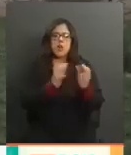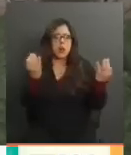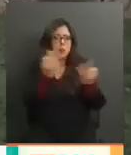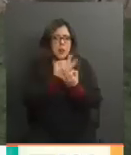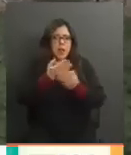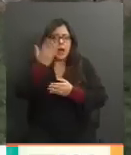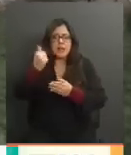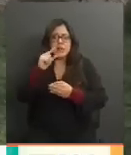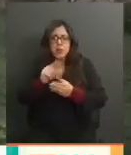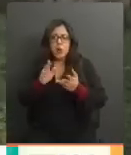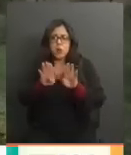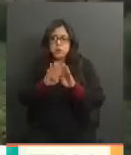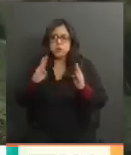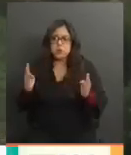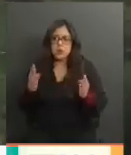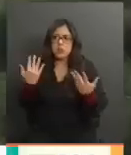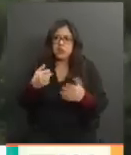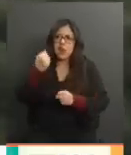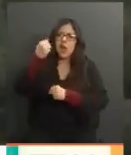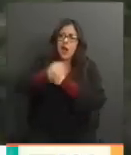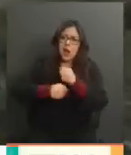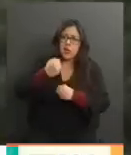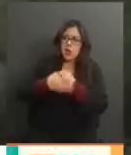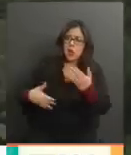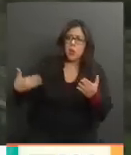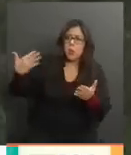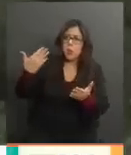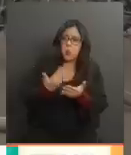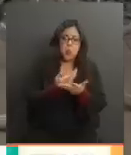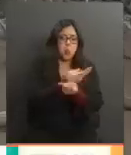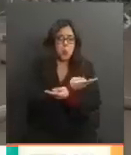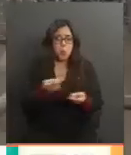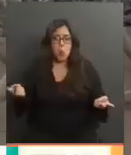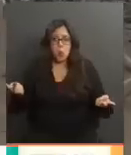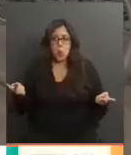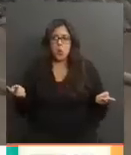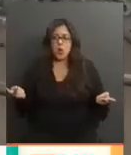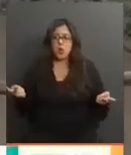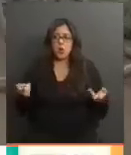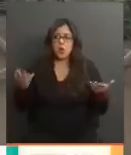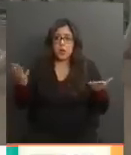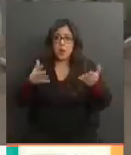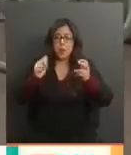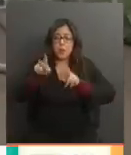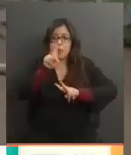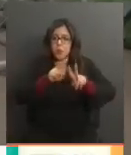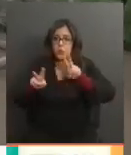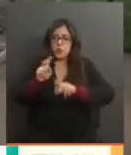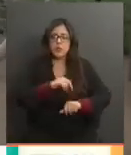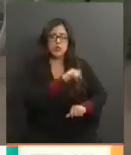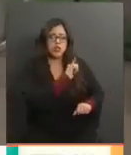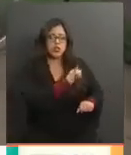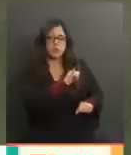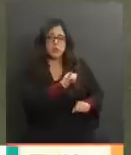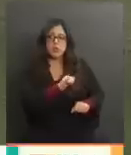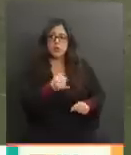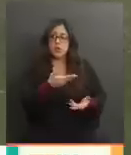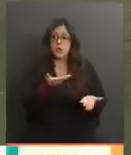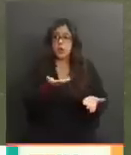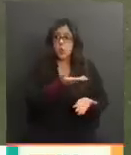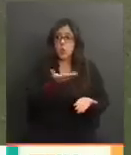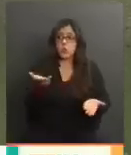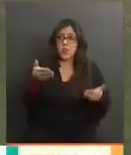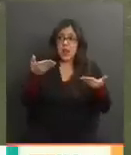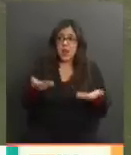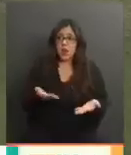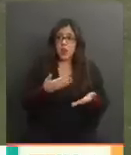poquitito, después de muchos años que ustedes están acá, a público, ¿no es cierto? Para poder hacer turismo, Soledad. Correcto. Bueno, ustedes están en este minuto